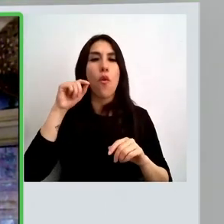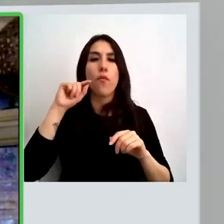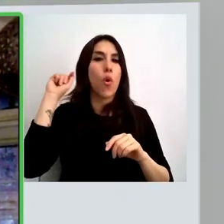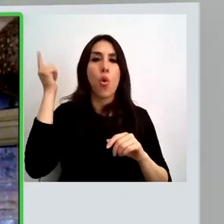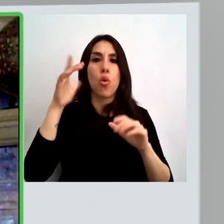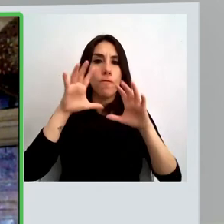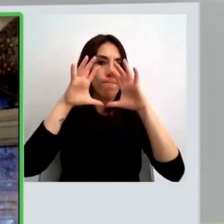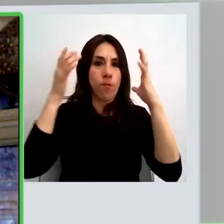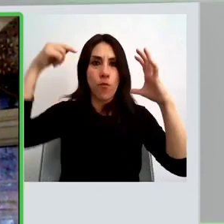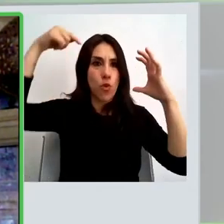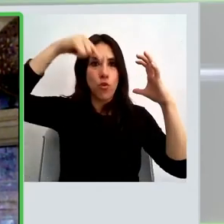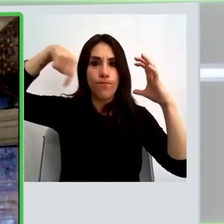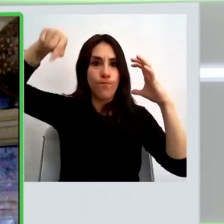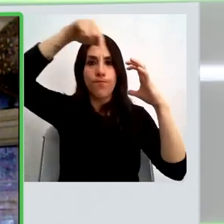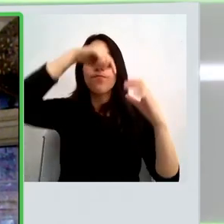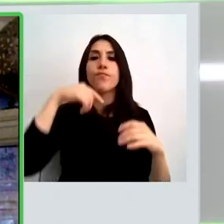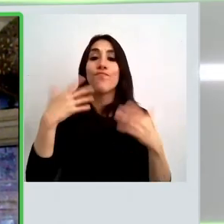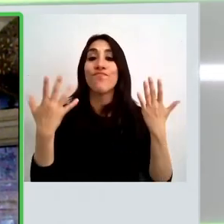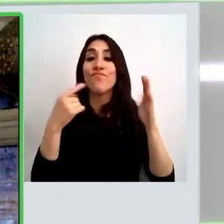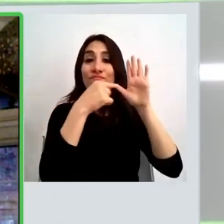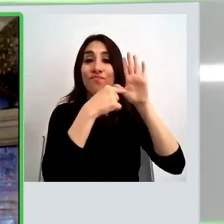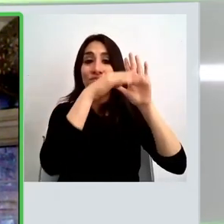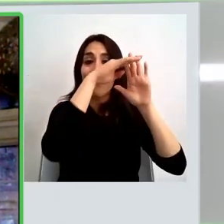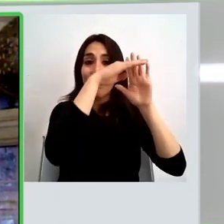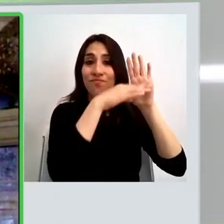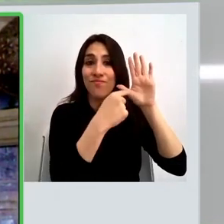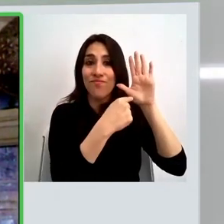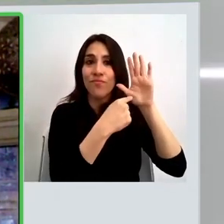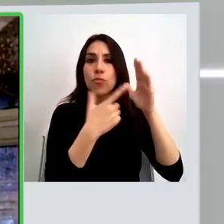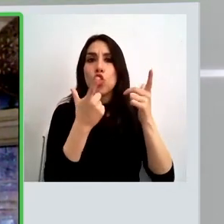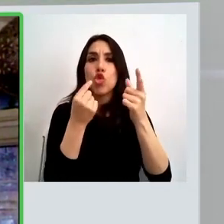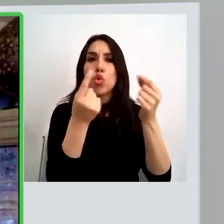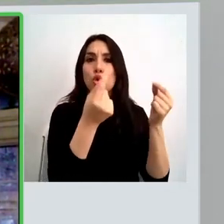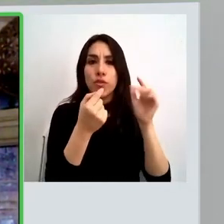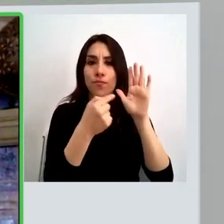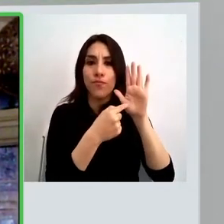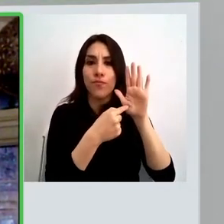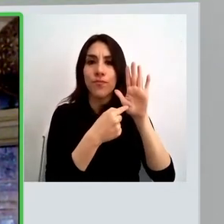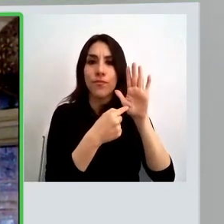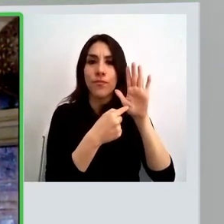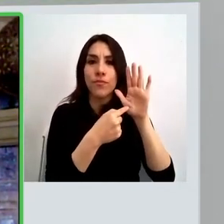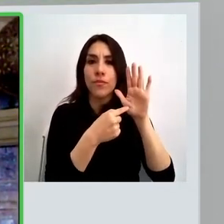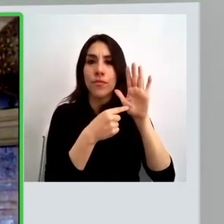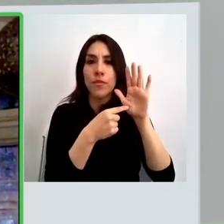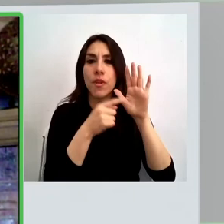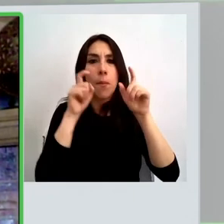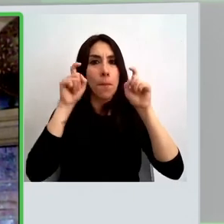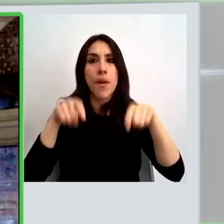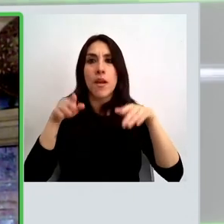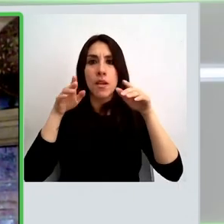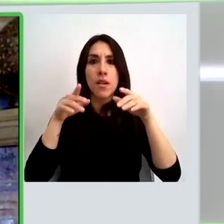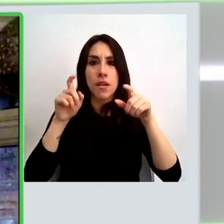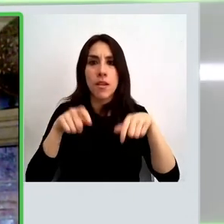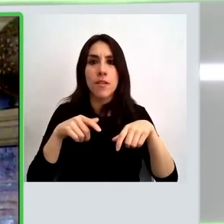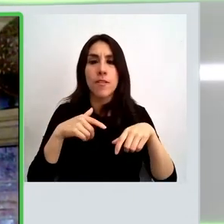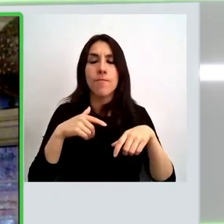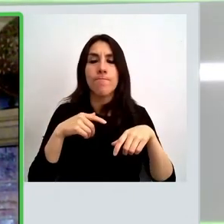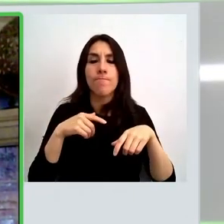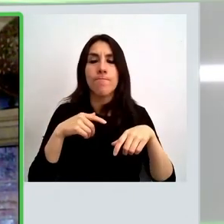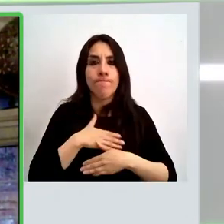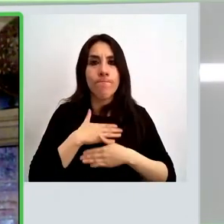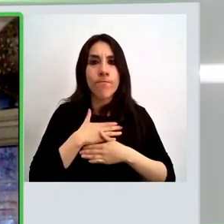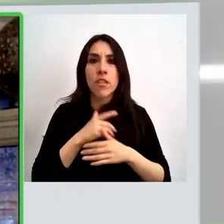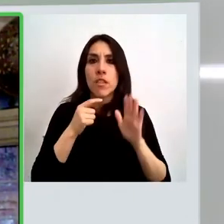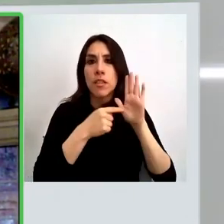y la regulación tiene un rol muy importante que debe jugar en el campo que tienen que